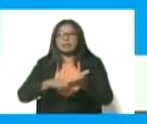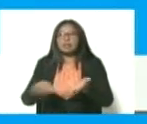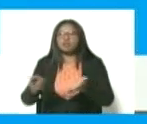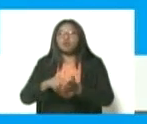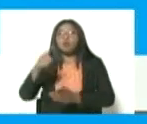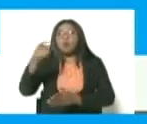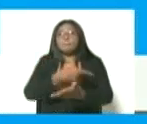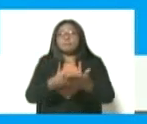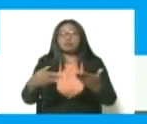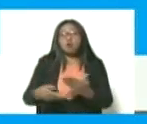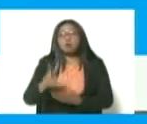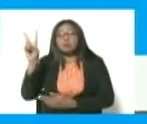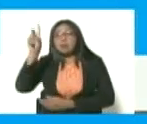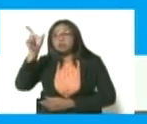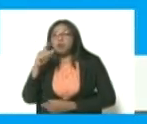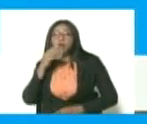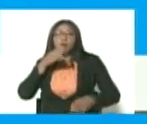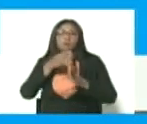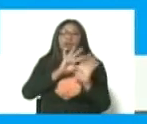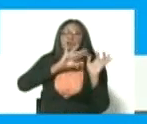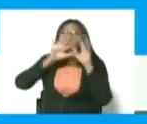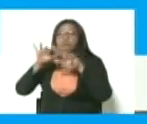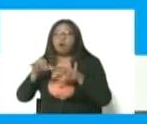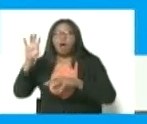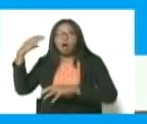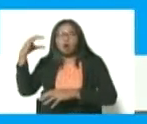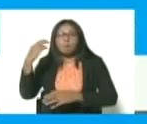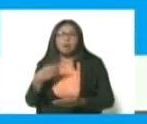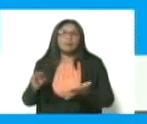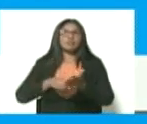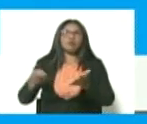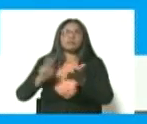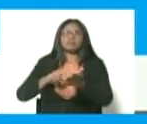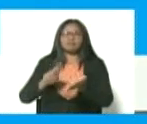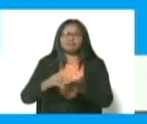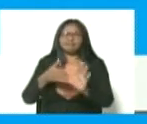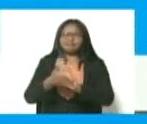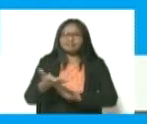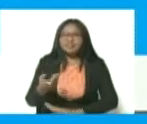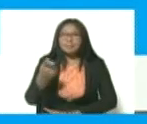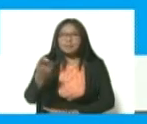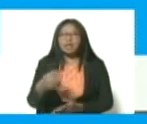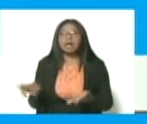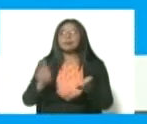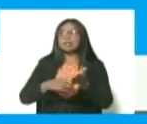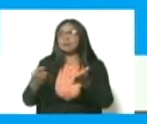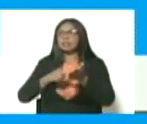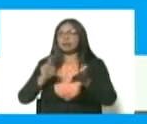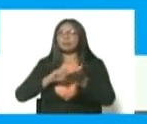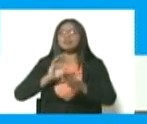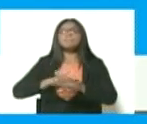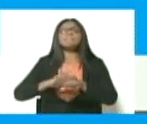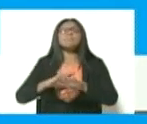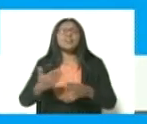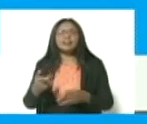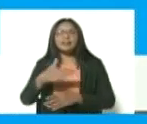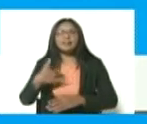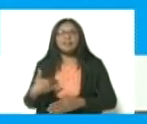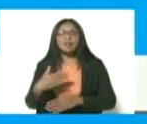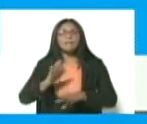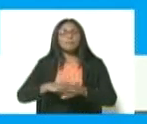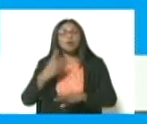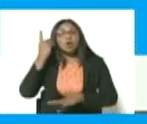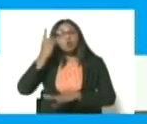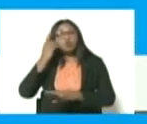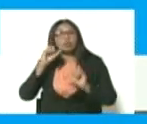venezolanos se fue para Colombia, que 1 millón. ¿Y ustedes saben para qué sirve la repetición de todo eso? Para que Duque